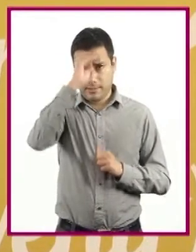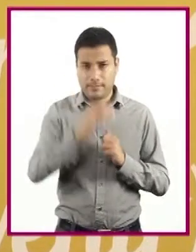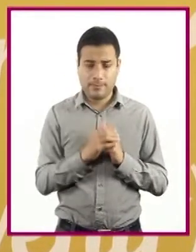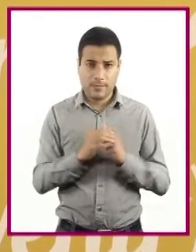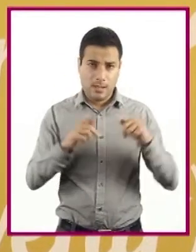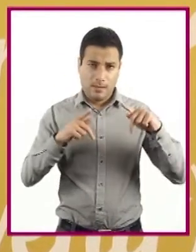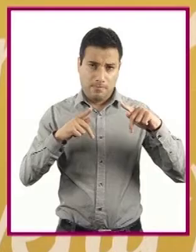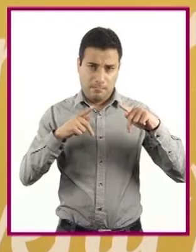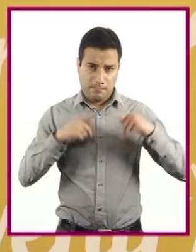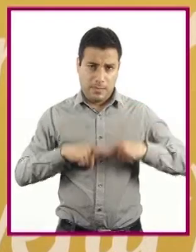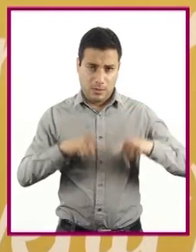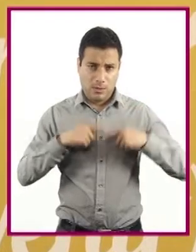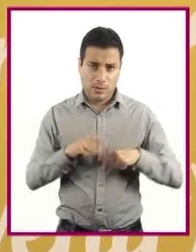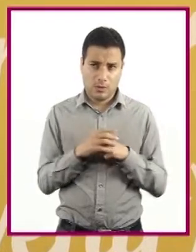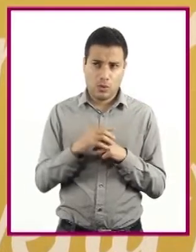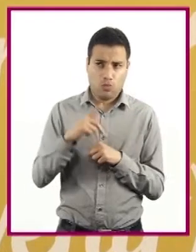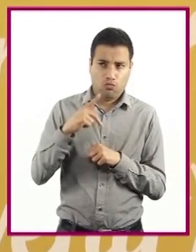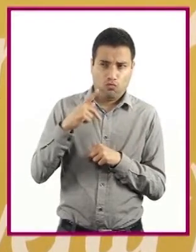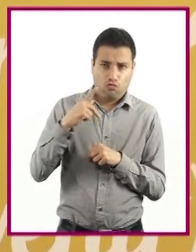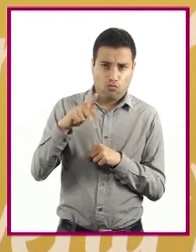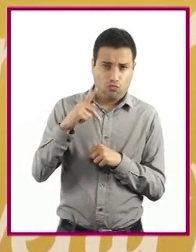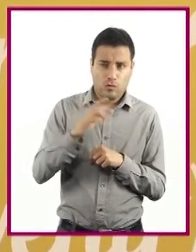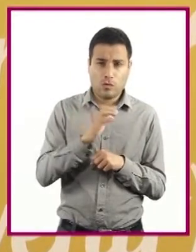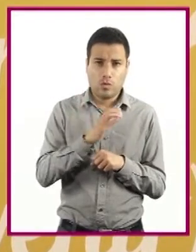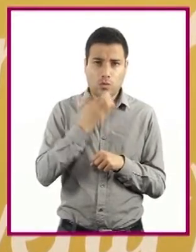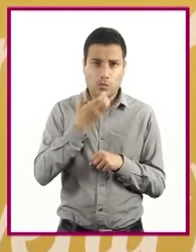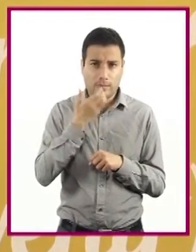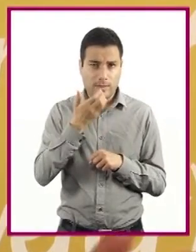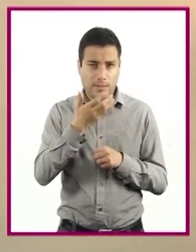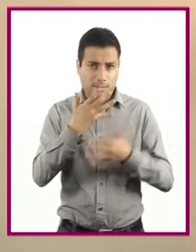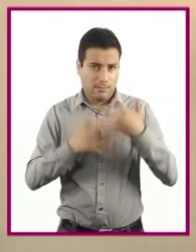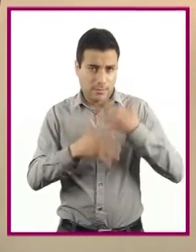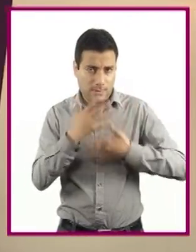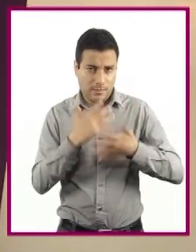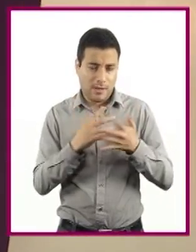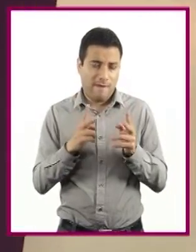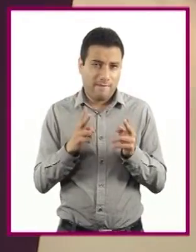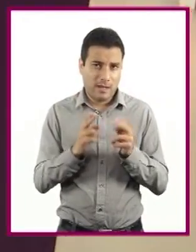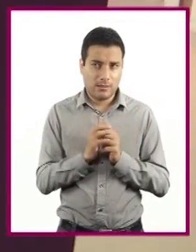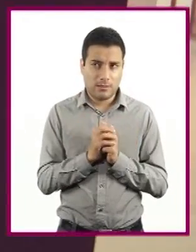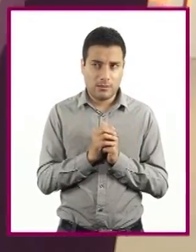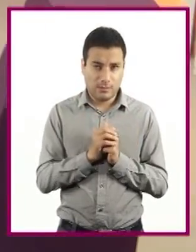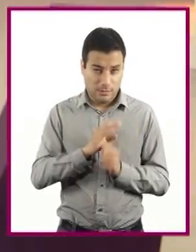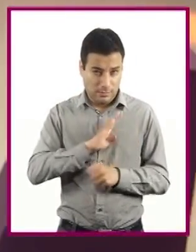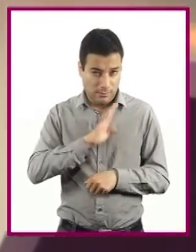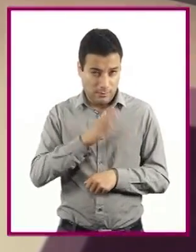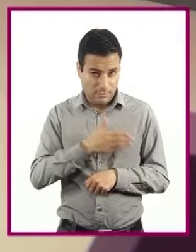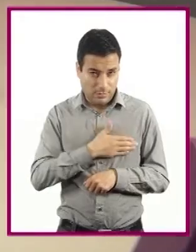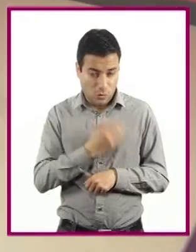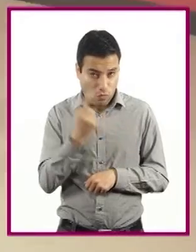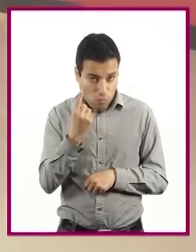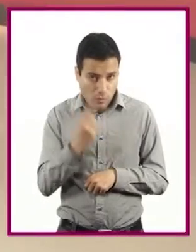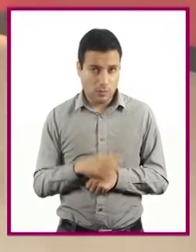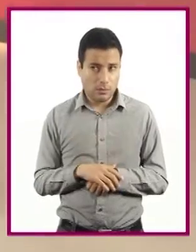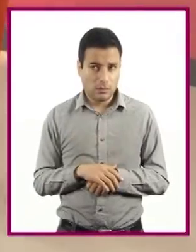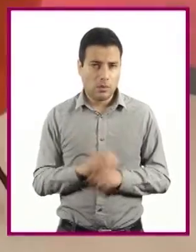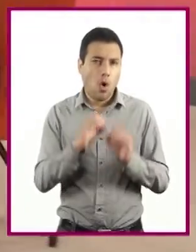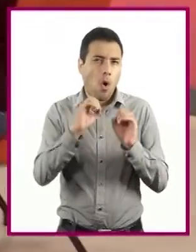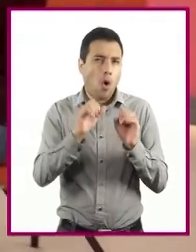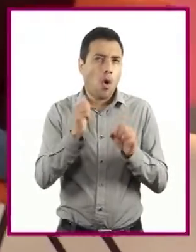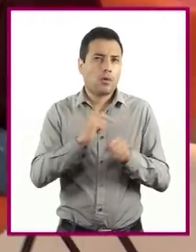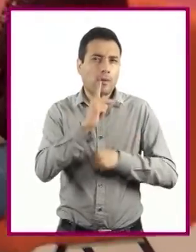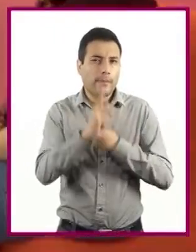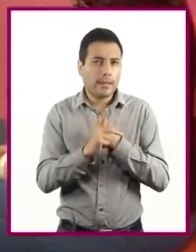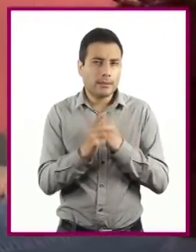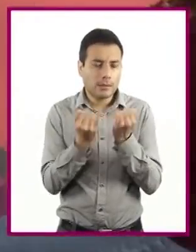son propios del español o si también existen en otras lenguas? ¿Saben de qué manera se recupera la sabiduría de una